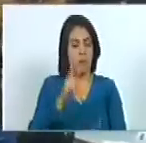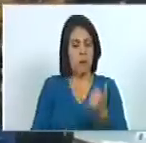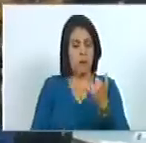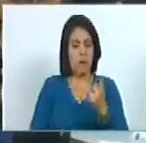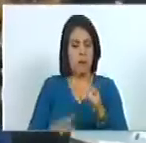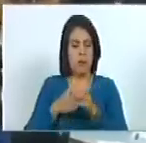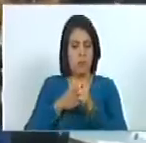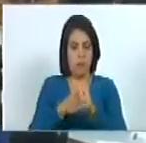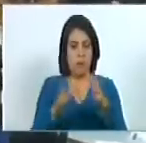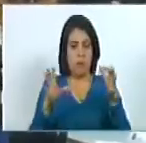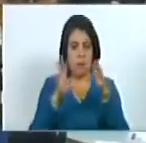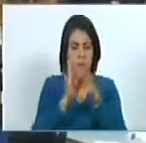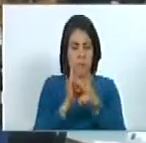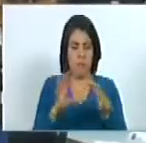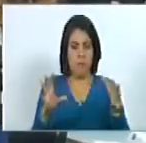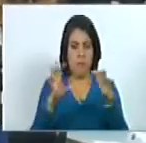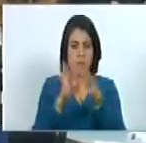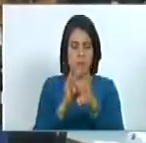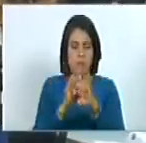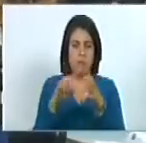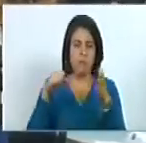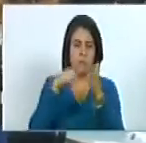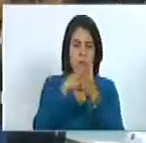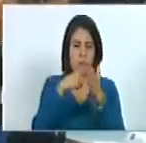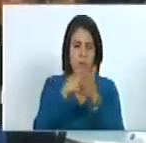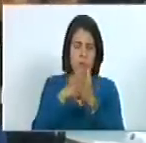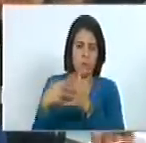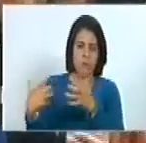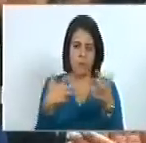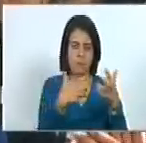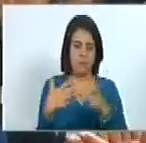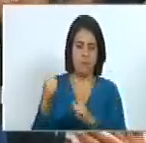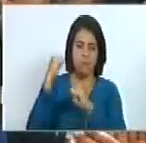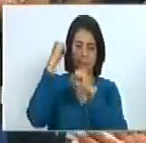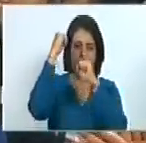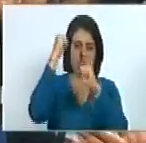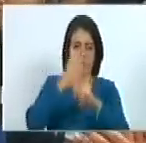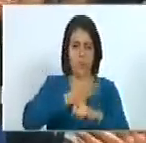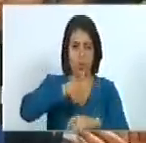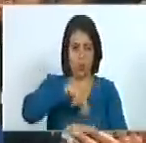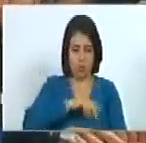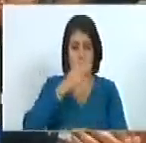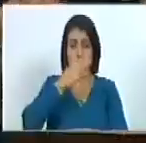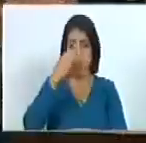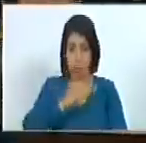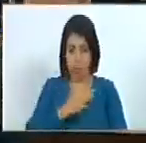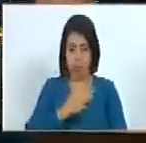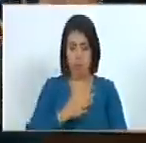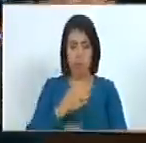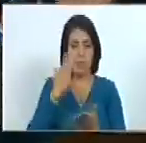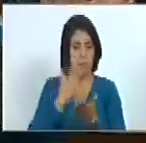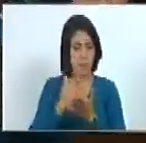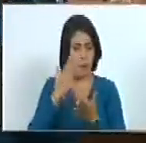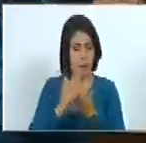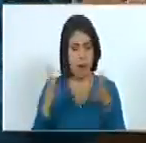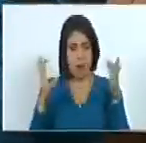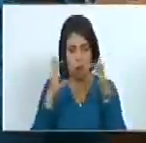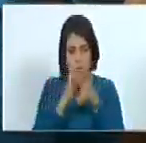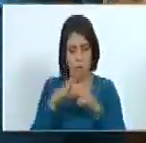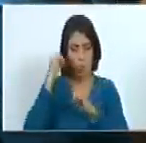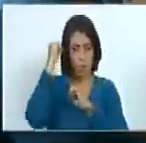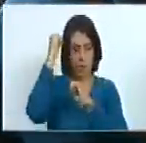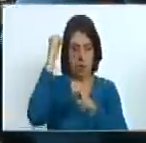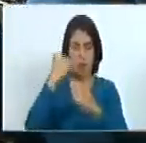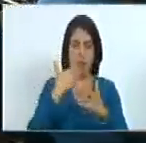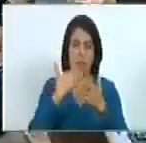orientación: unidad, unidad, lucha, batalla y victoria. Nosotros seguramente, siempre unidos,